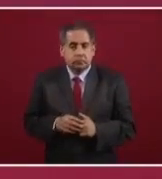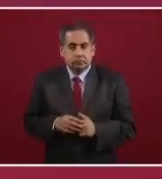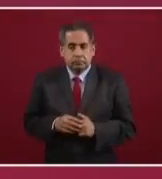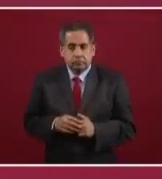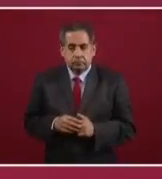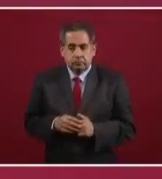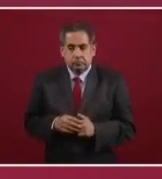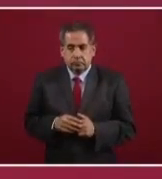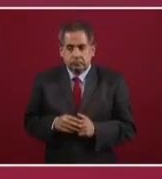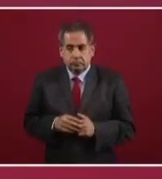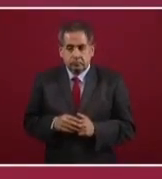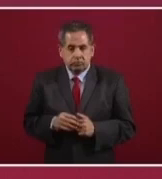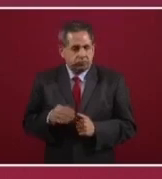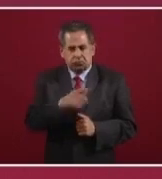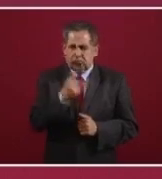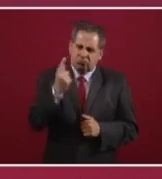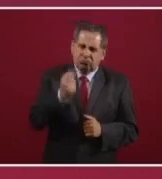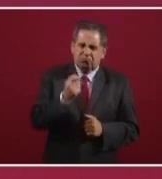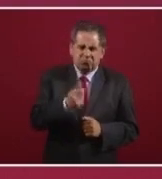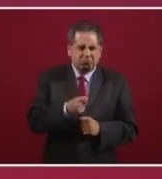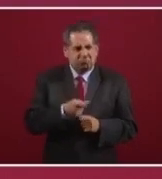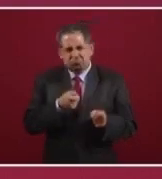a sangre y fuego